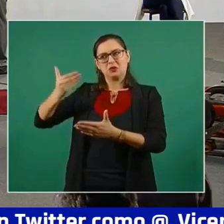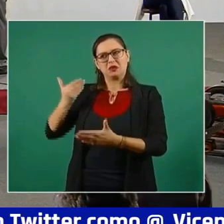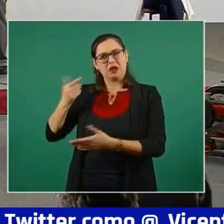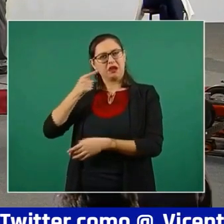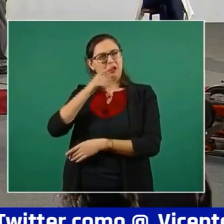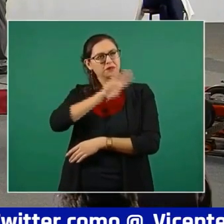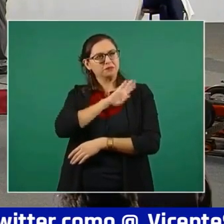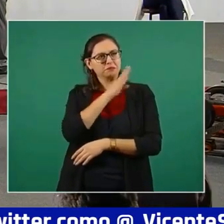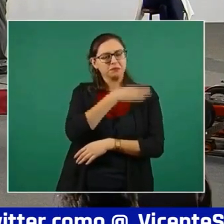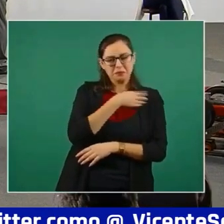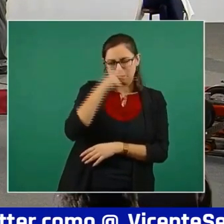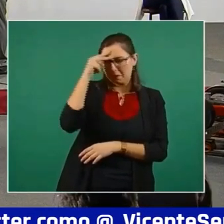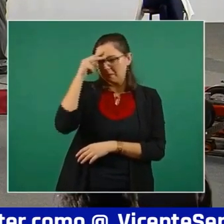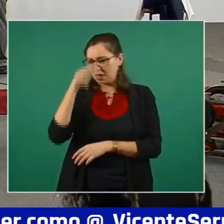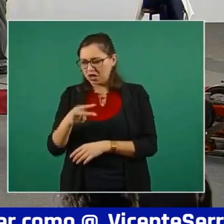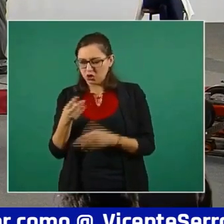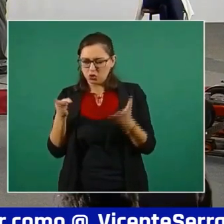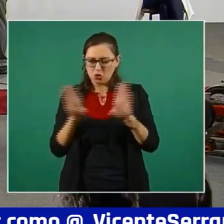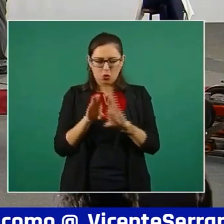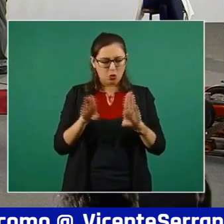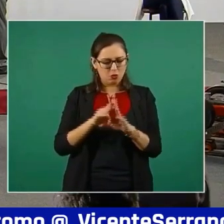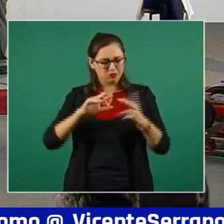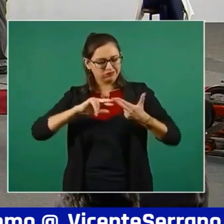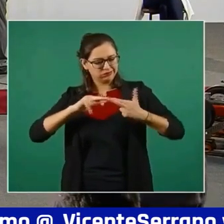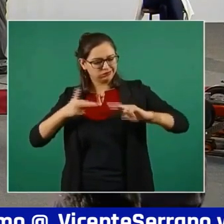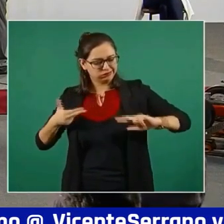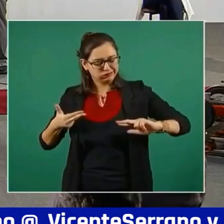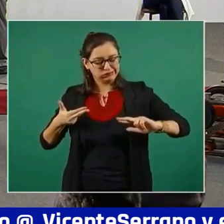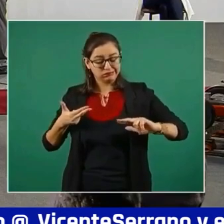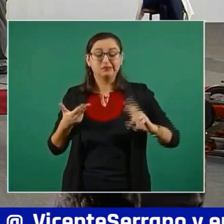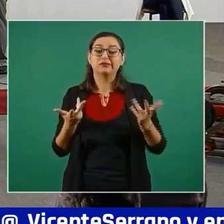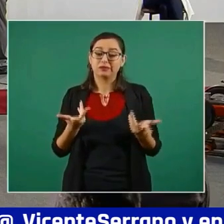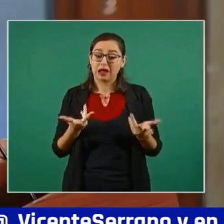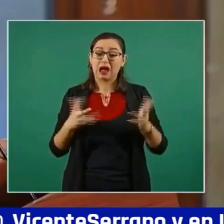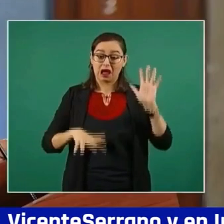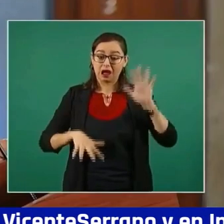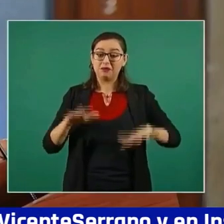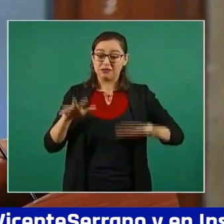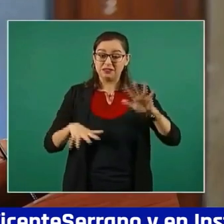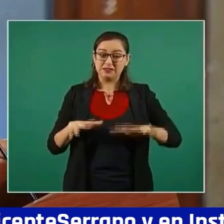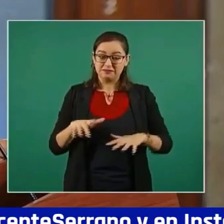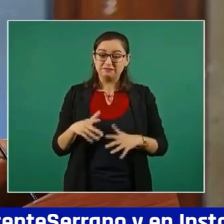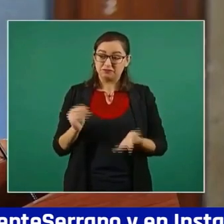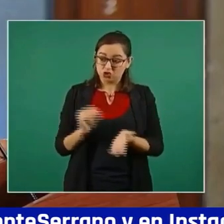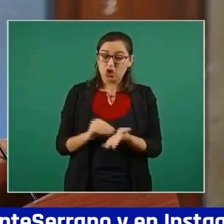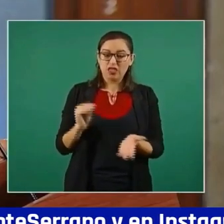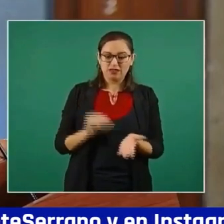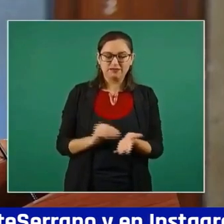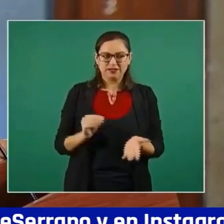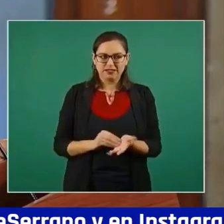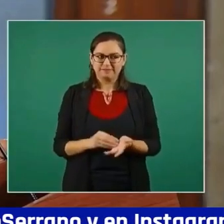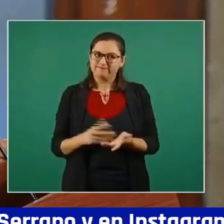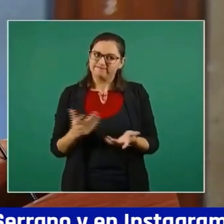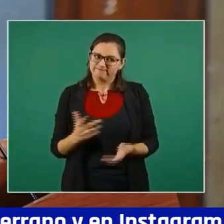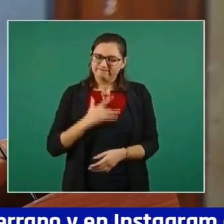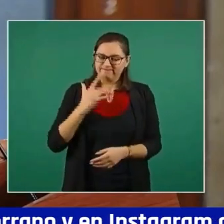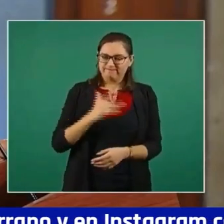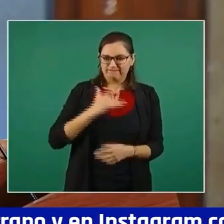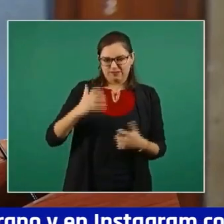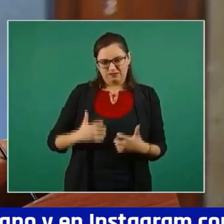naciones y que aún generan encendidas polémicas en ambos lados del océano.